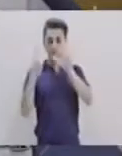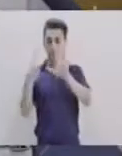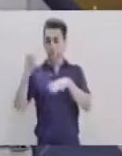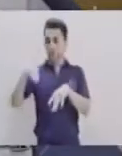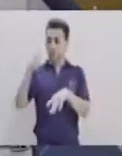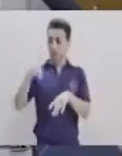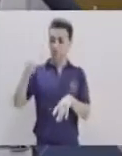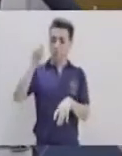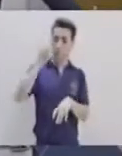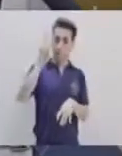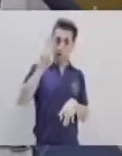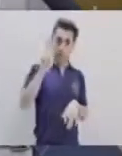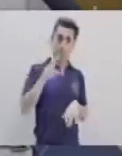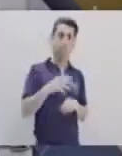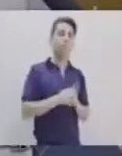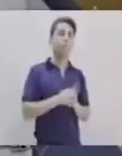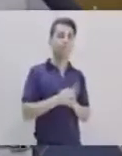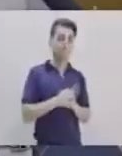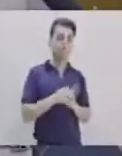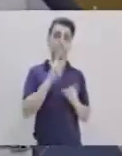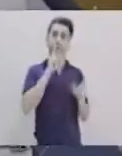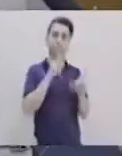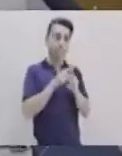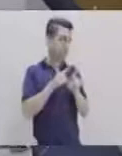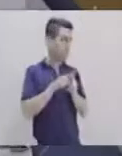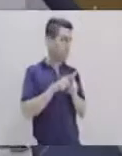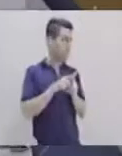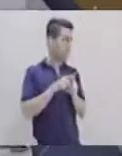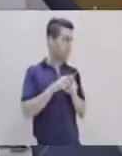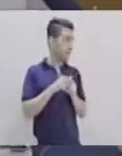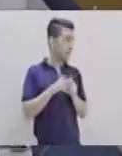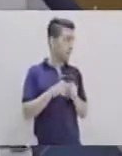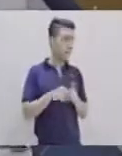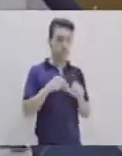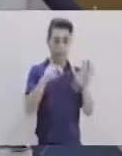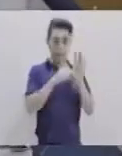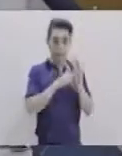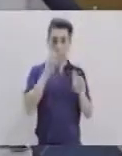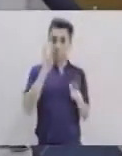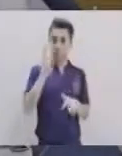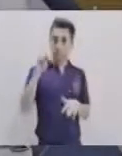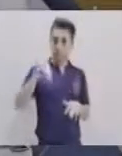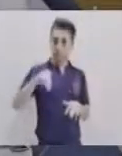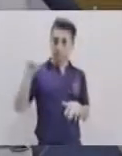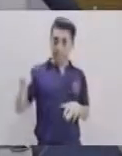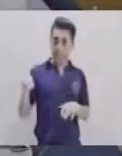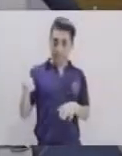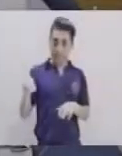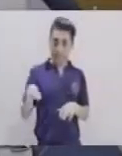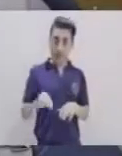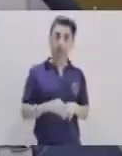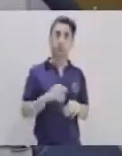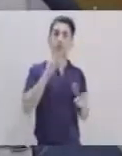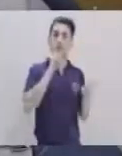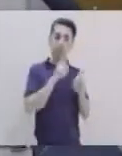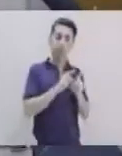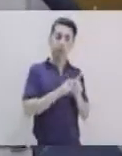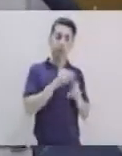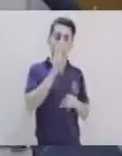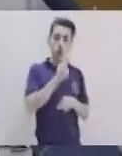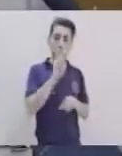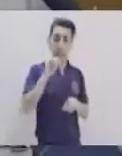6m cuadrado. También copió a menos 3mn y